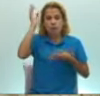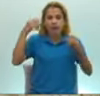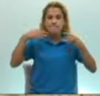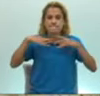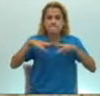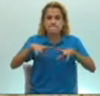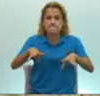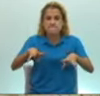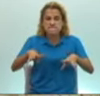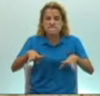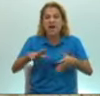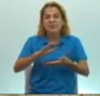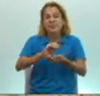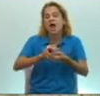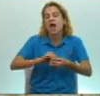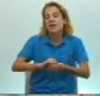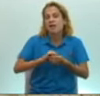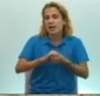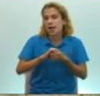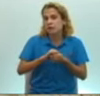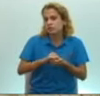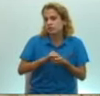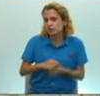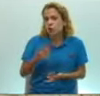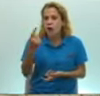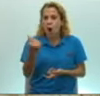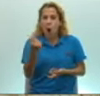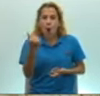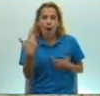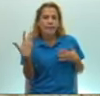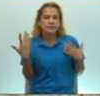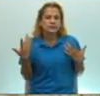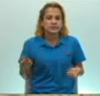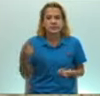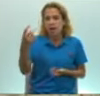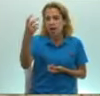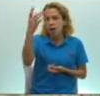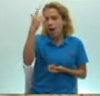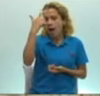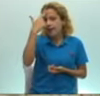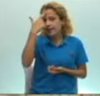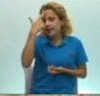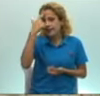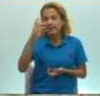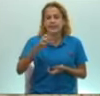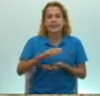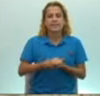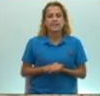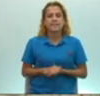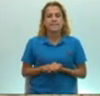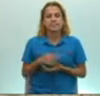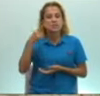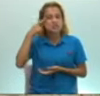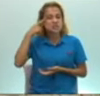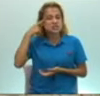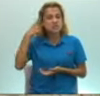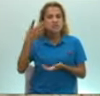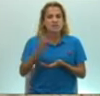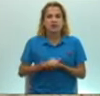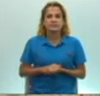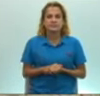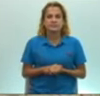Otro aspecto es que Roma expande sus relaciones comerciales con la península arábica, la región de China y la India.